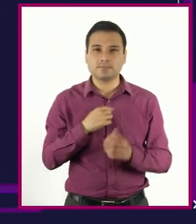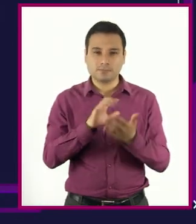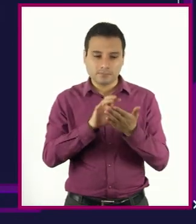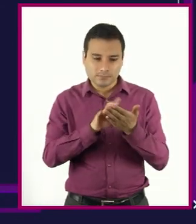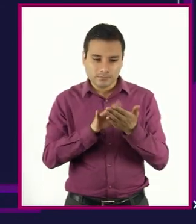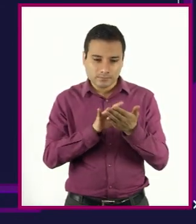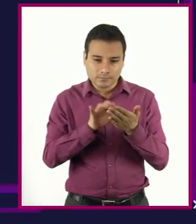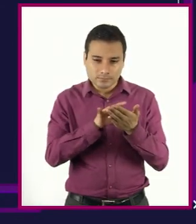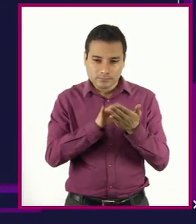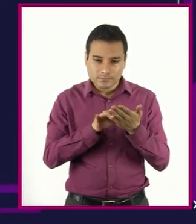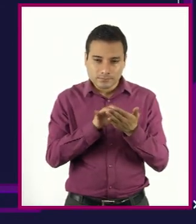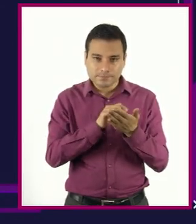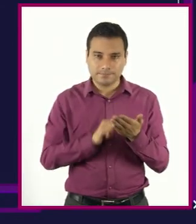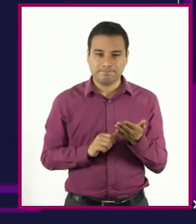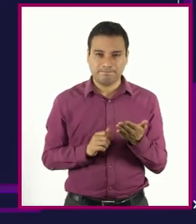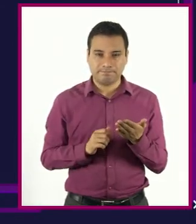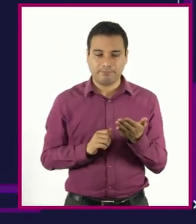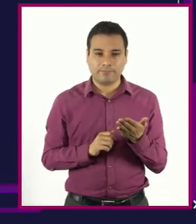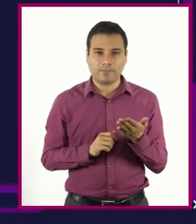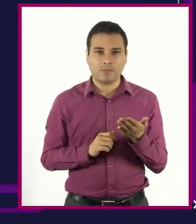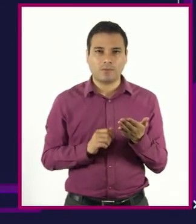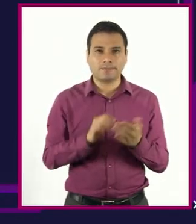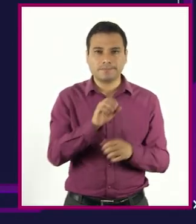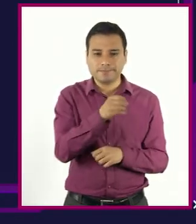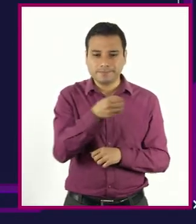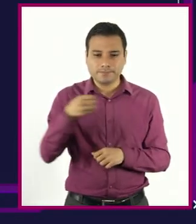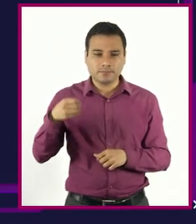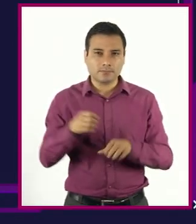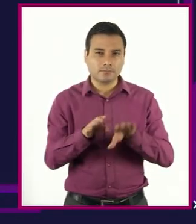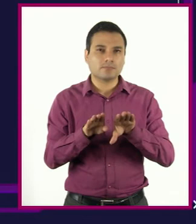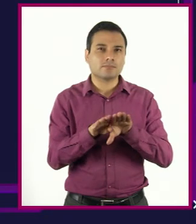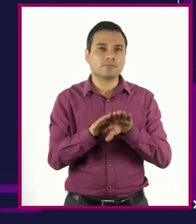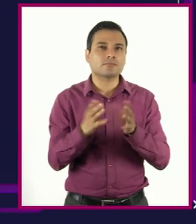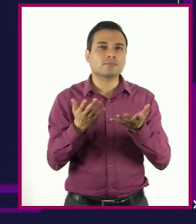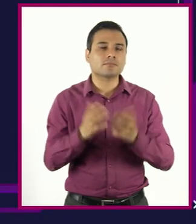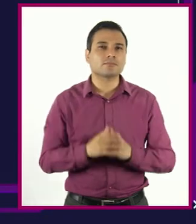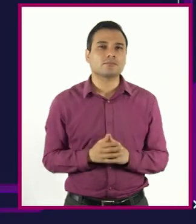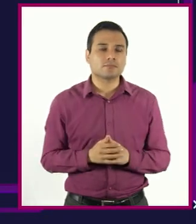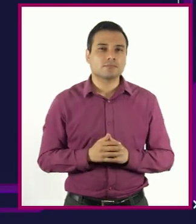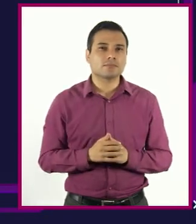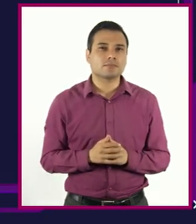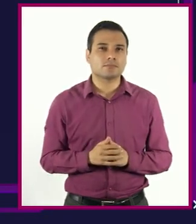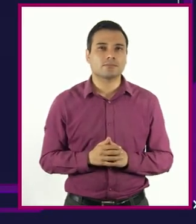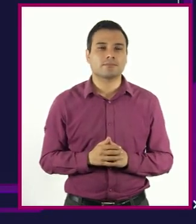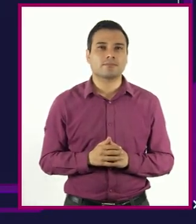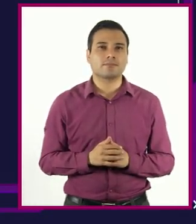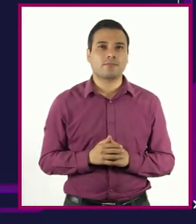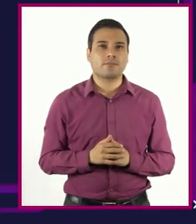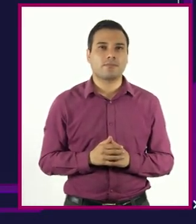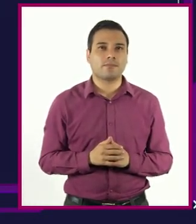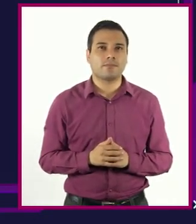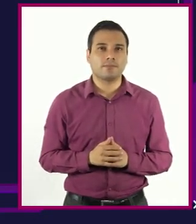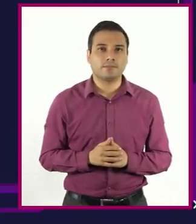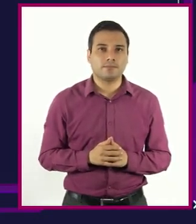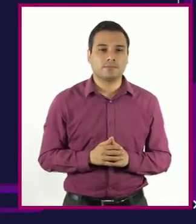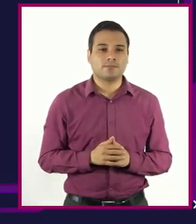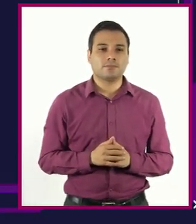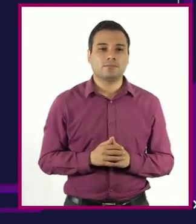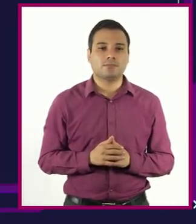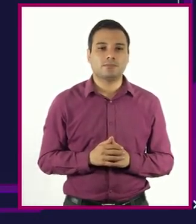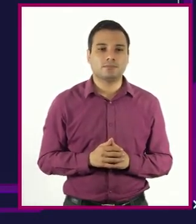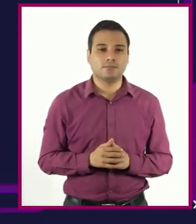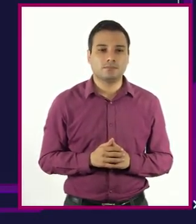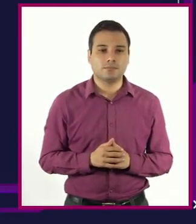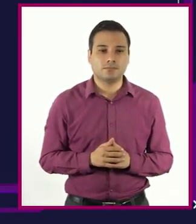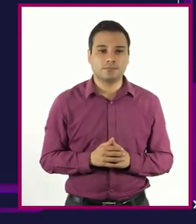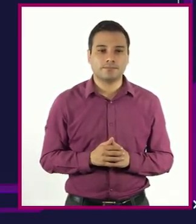la calculadora. El procedimiento podría variar con otro tipo de calculadoras. El precio